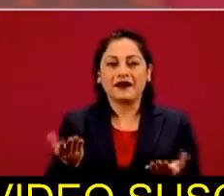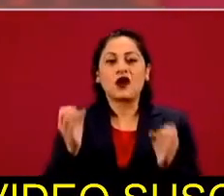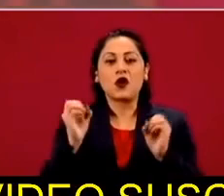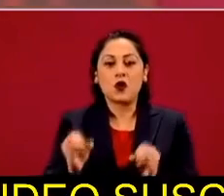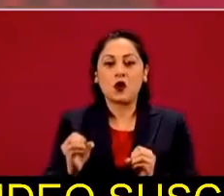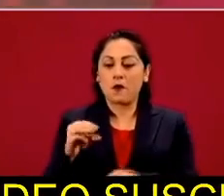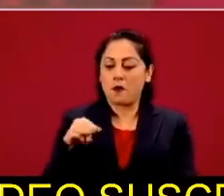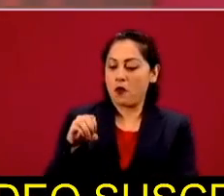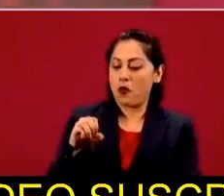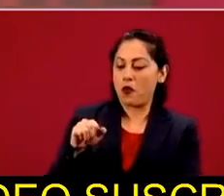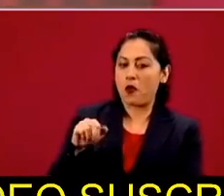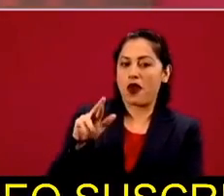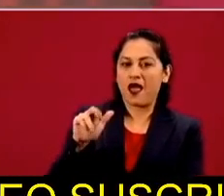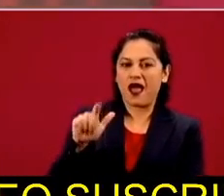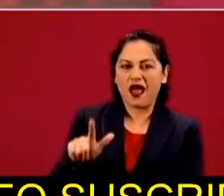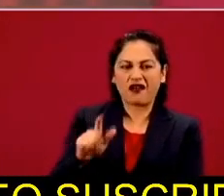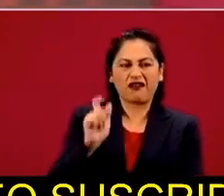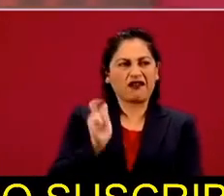moras